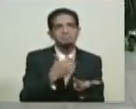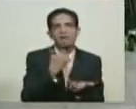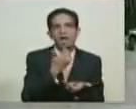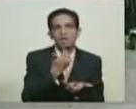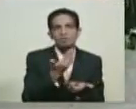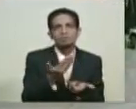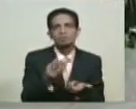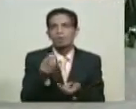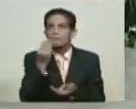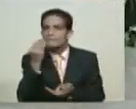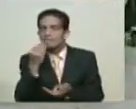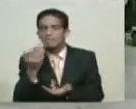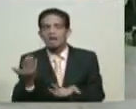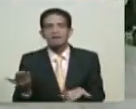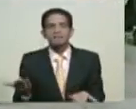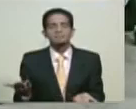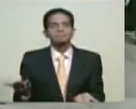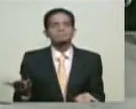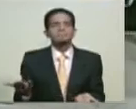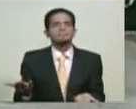de la comida.